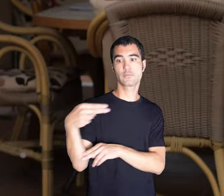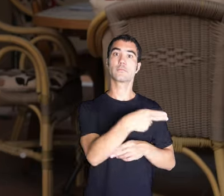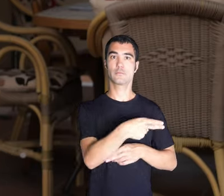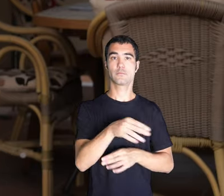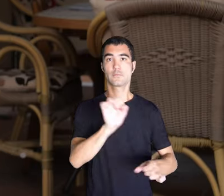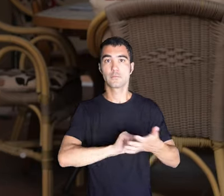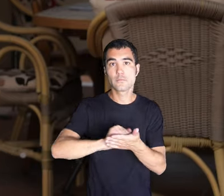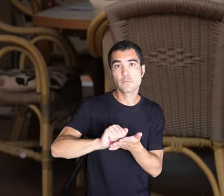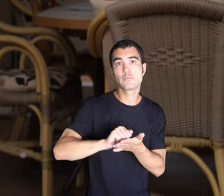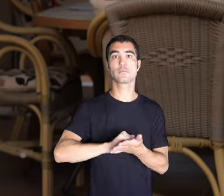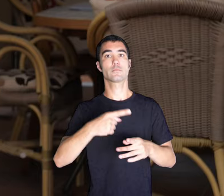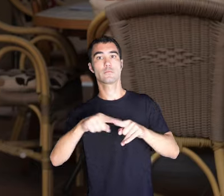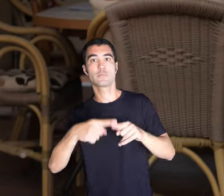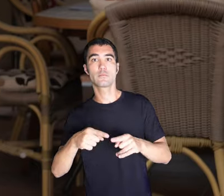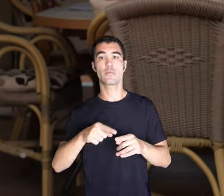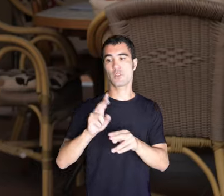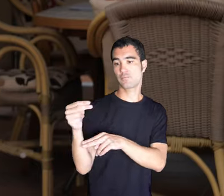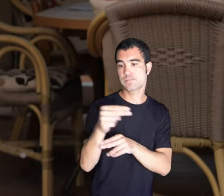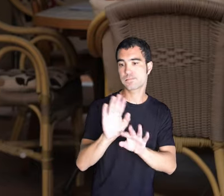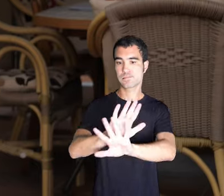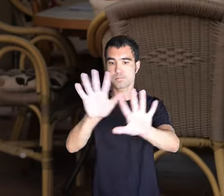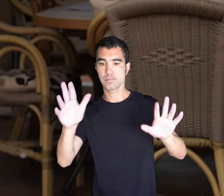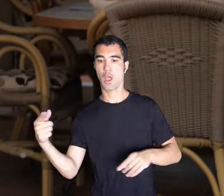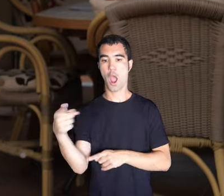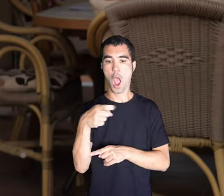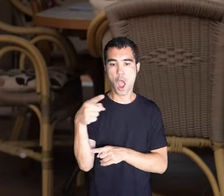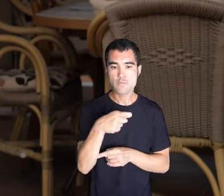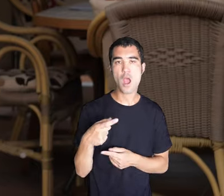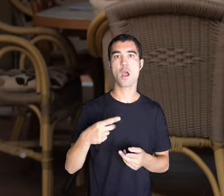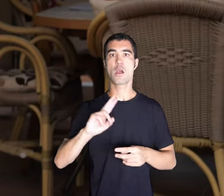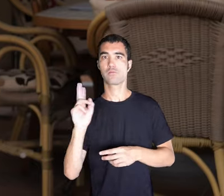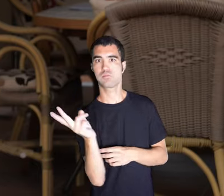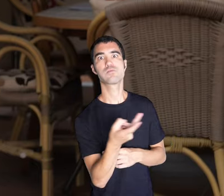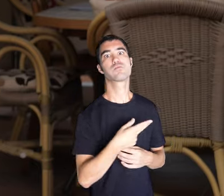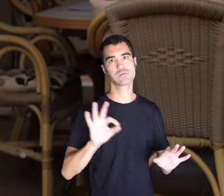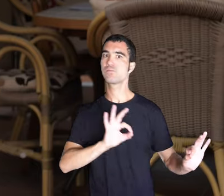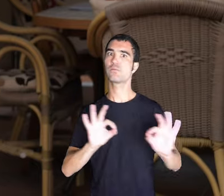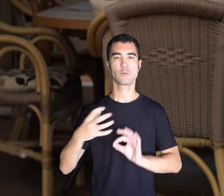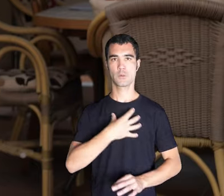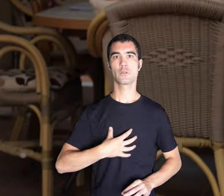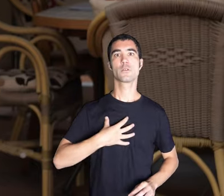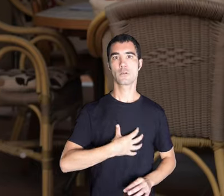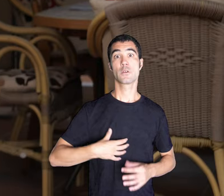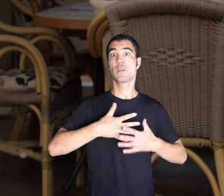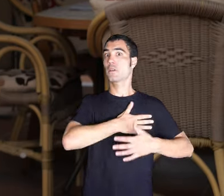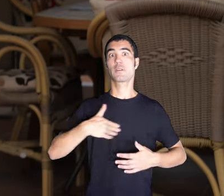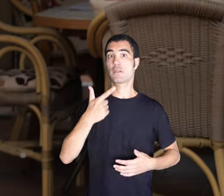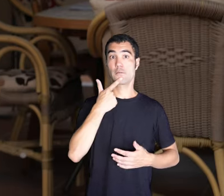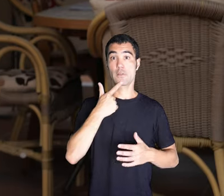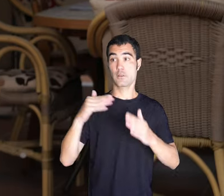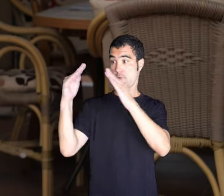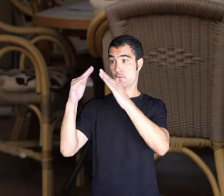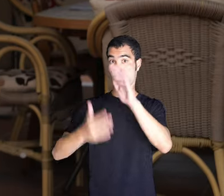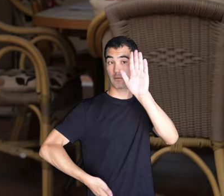pescado, limpiarlo, ponerlo en carne, el pescado, la gamba, poner... Bueno, es decir que están fuera de